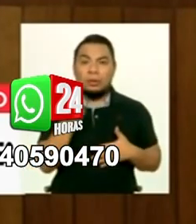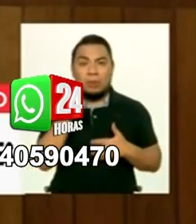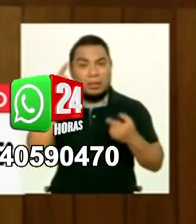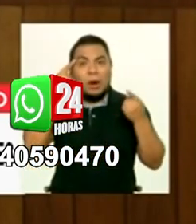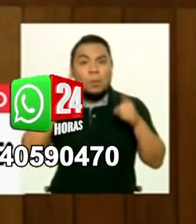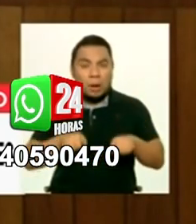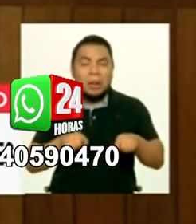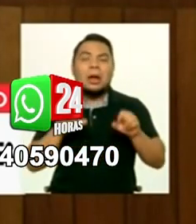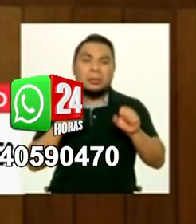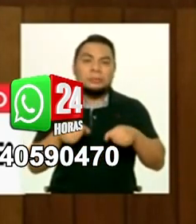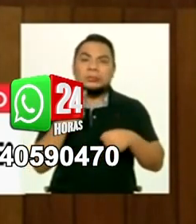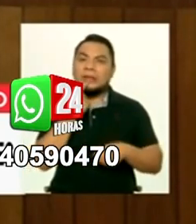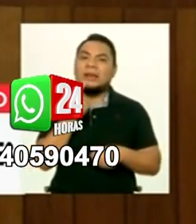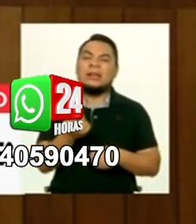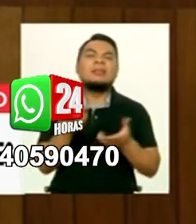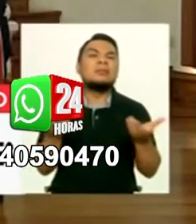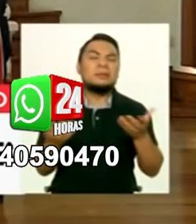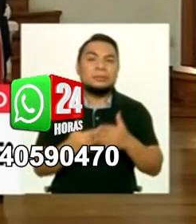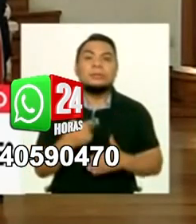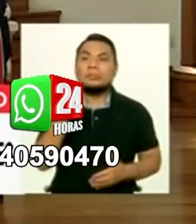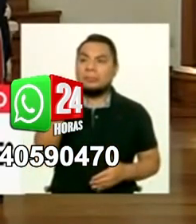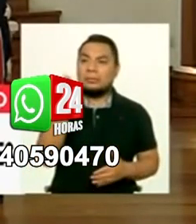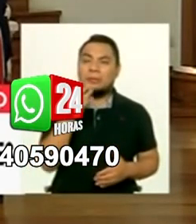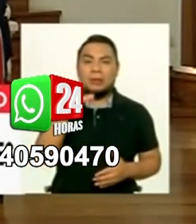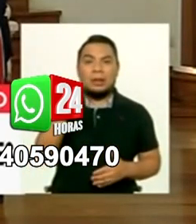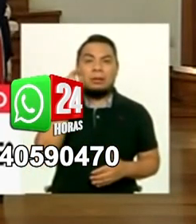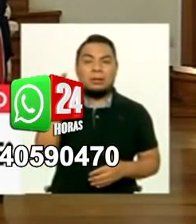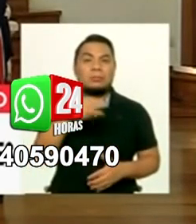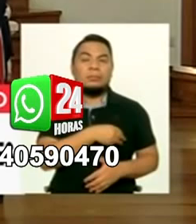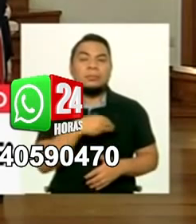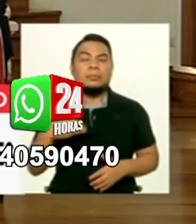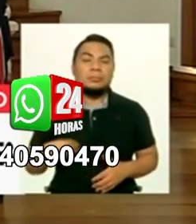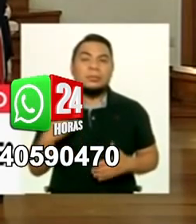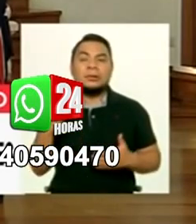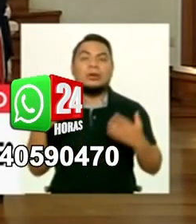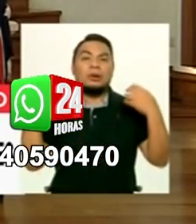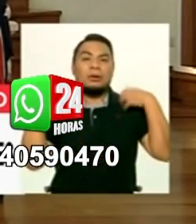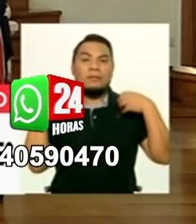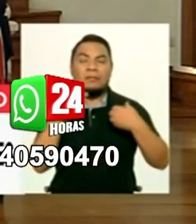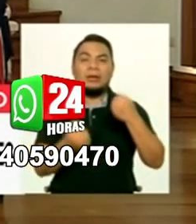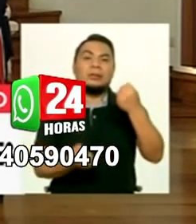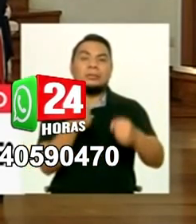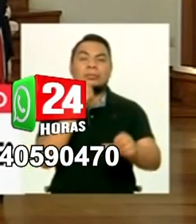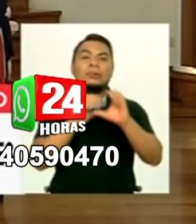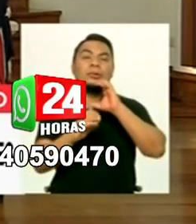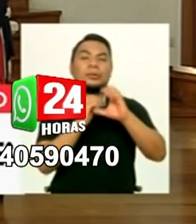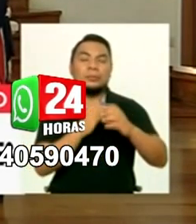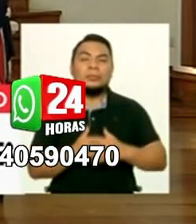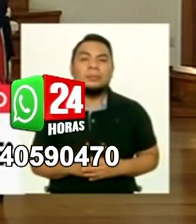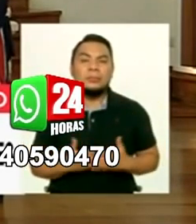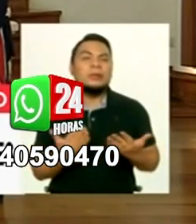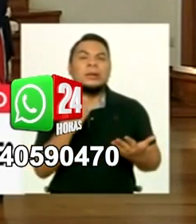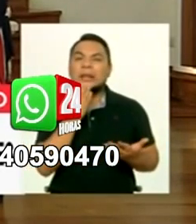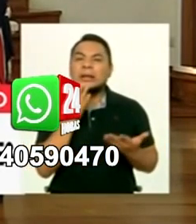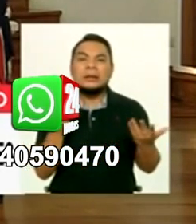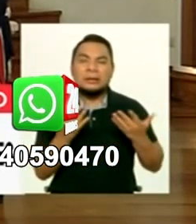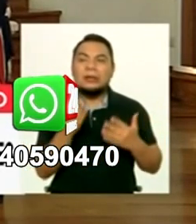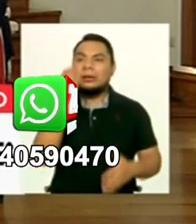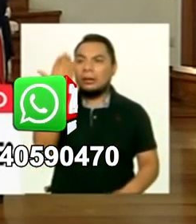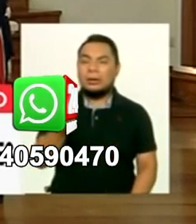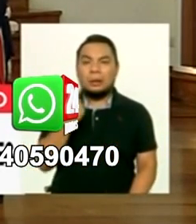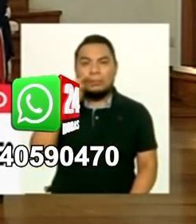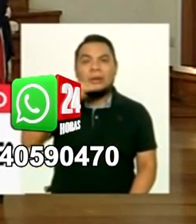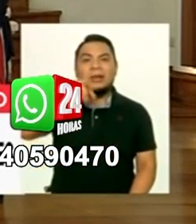acordado, se resuelve nombrar ministro de Estado en el Despacho de Transportes y Comunicaciones al señor